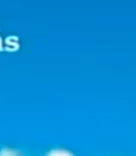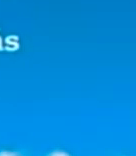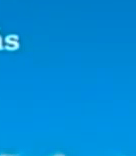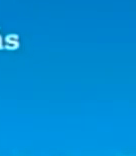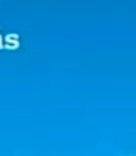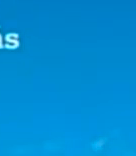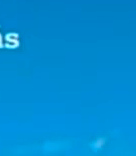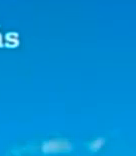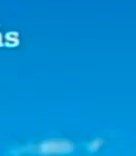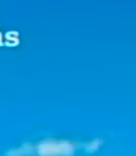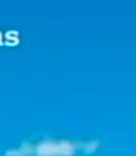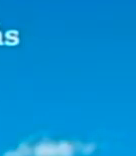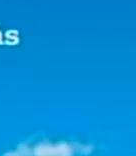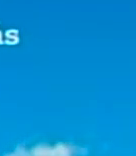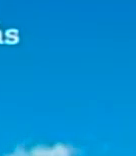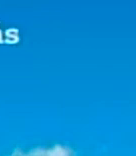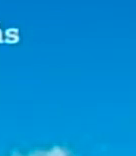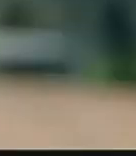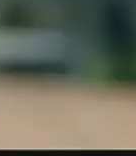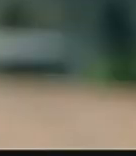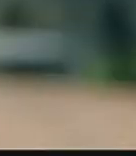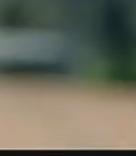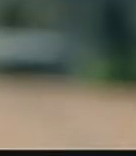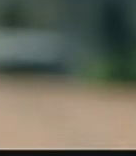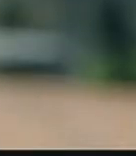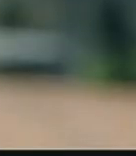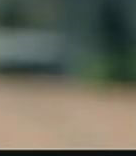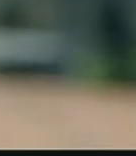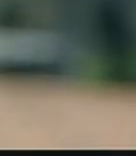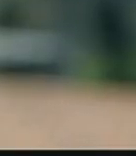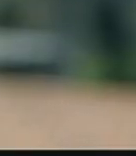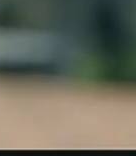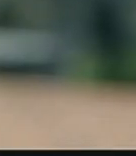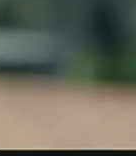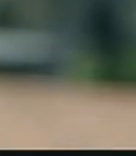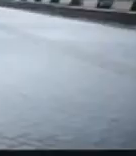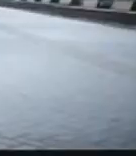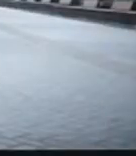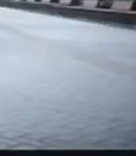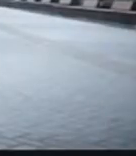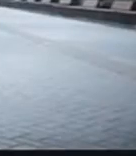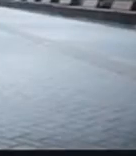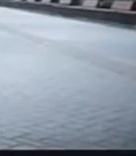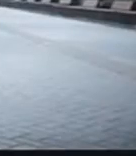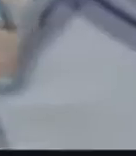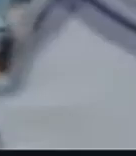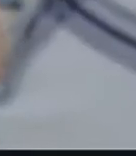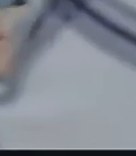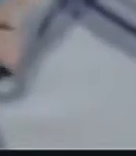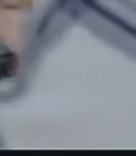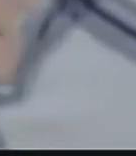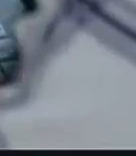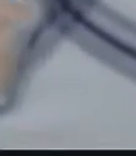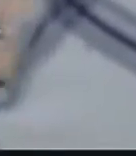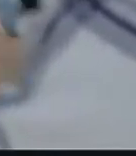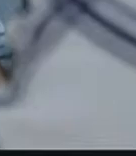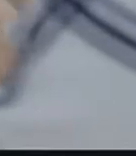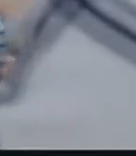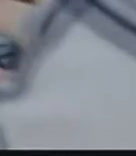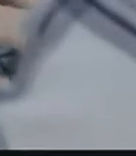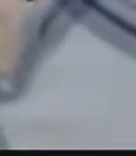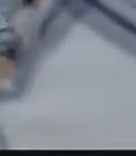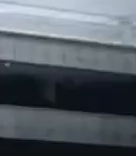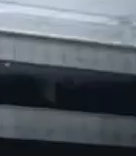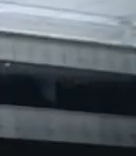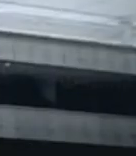Movistar tu saldo siempre rinde mucho más. Vivir en una Cali más conectada es un hecho. Conéctate en el paseo